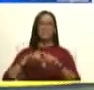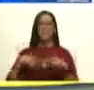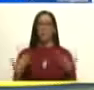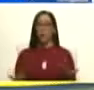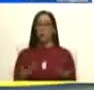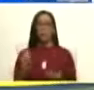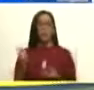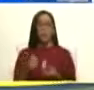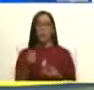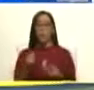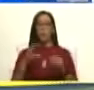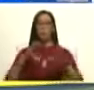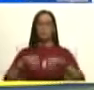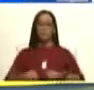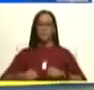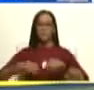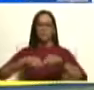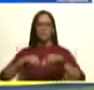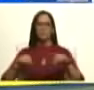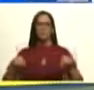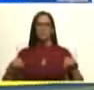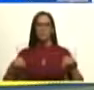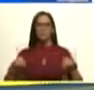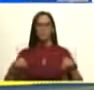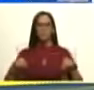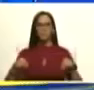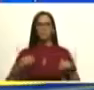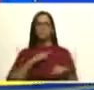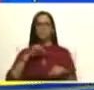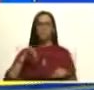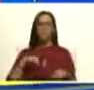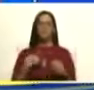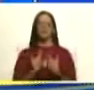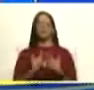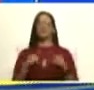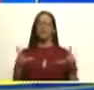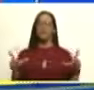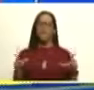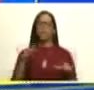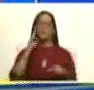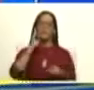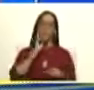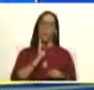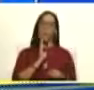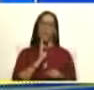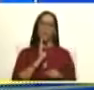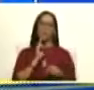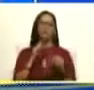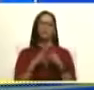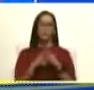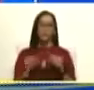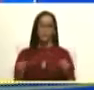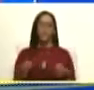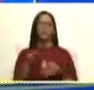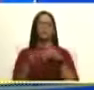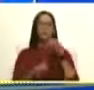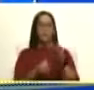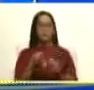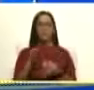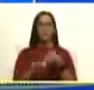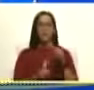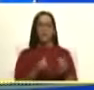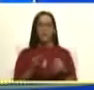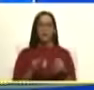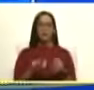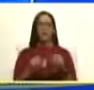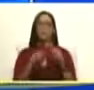fue conquistado ese territorio por nuestros libertadores, por Simón Bolívar? Todo eso se ha explicado por